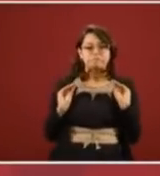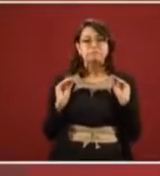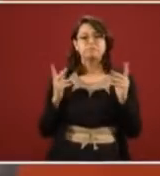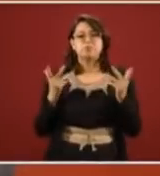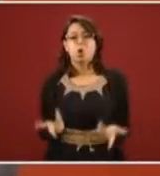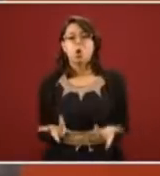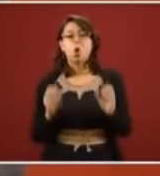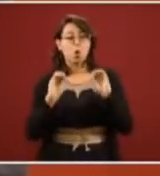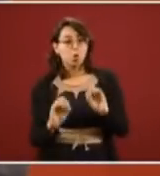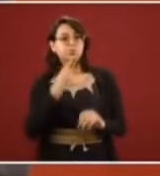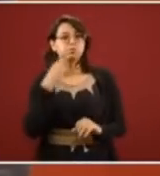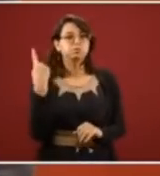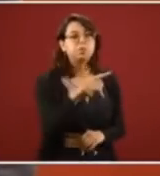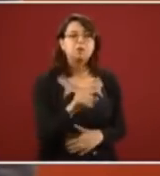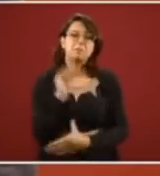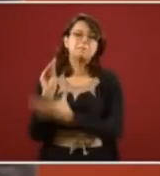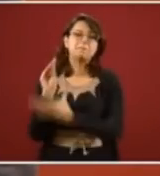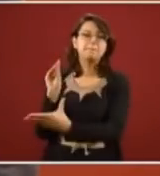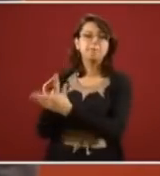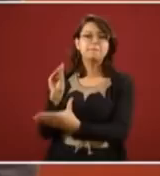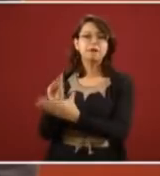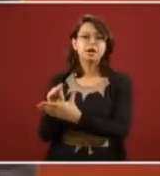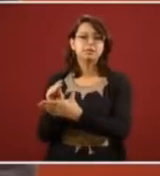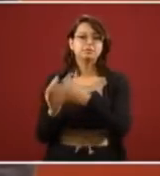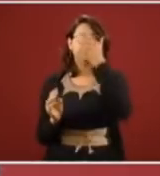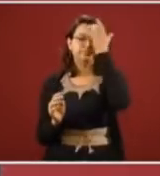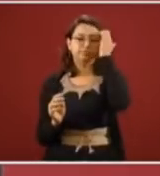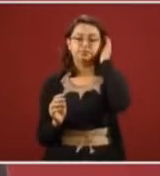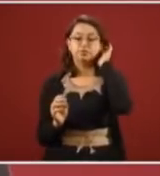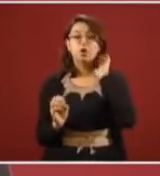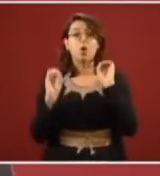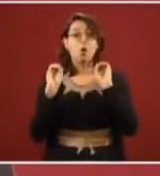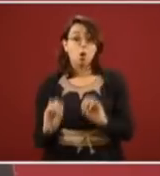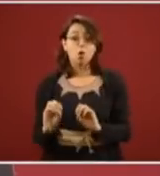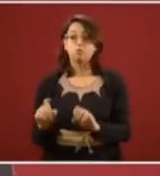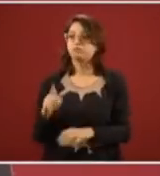no les hacían caso. Y no solo eso, había represalias.